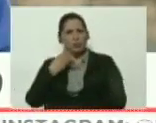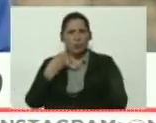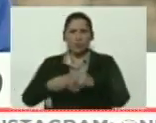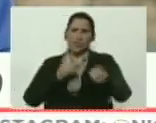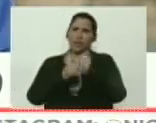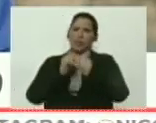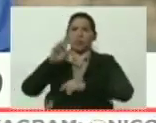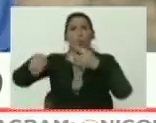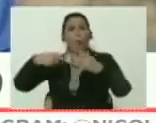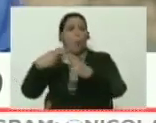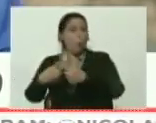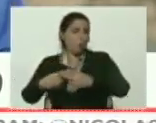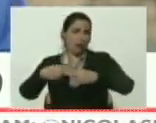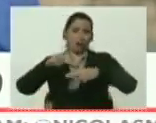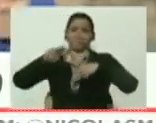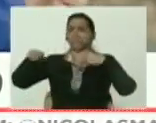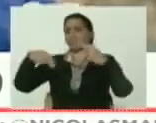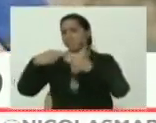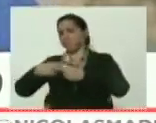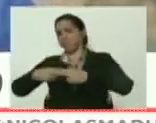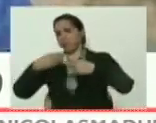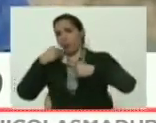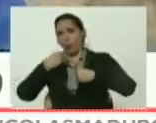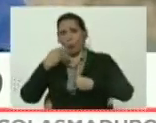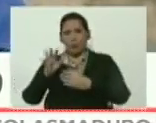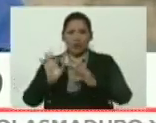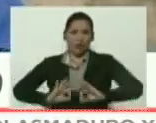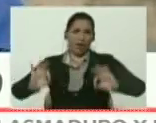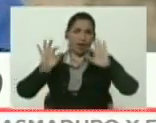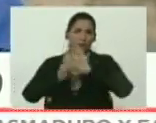deporte, nunca, jamás, muchachos, nunca.